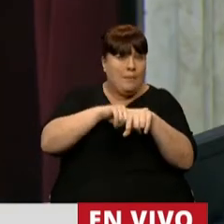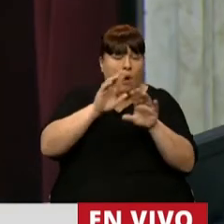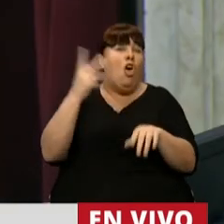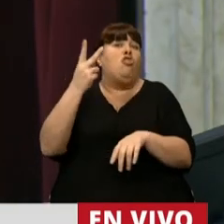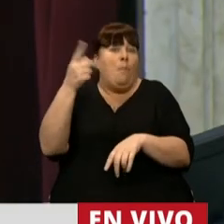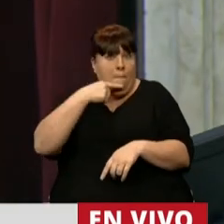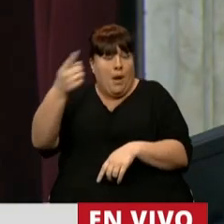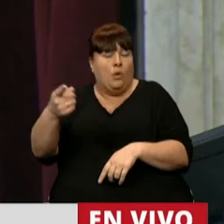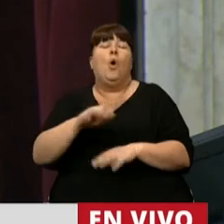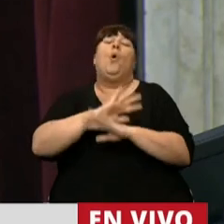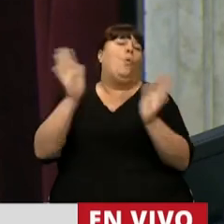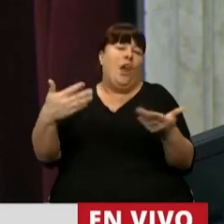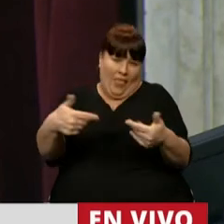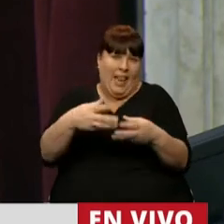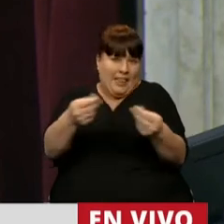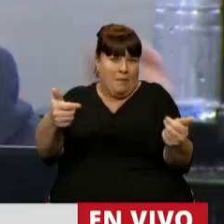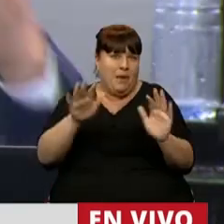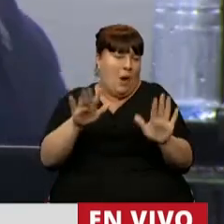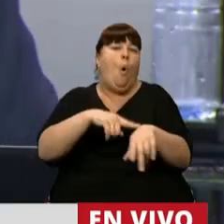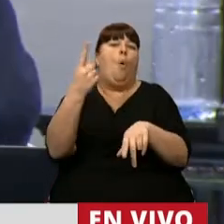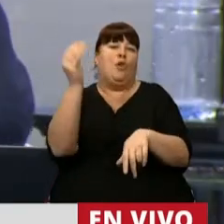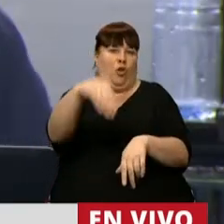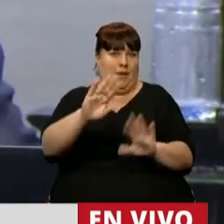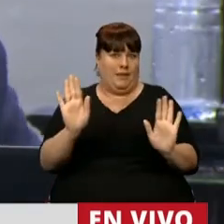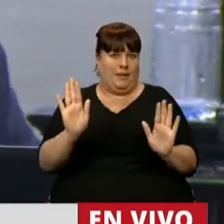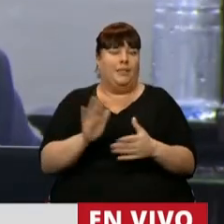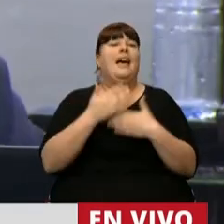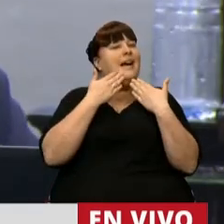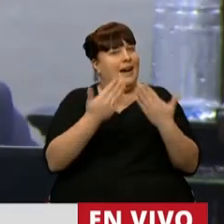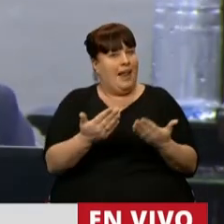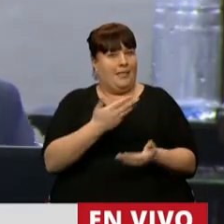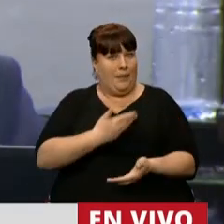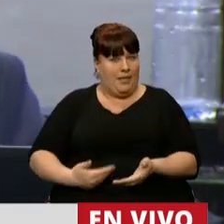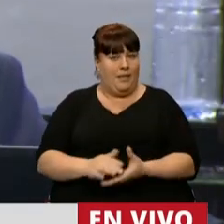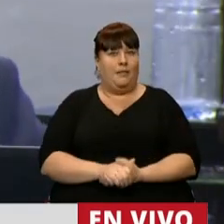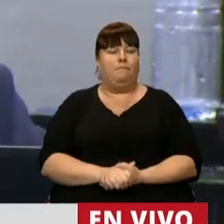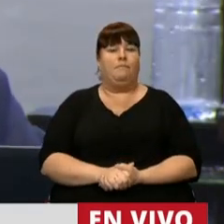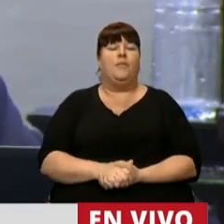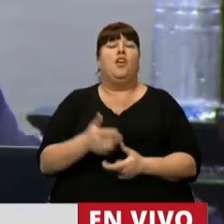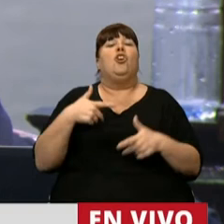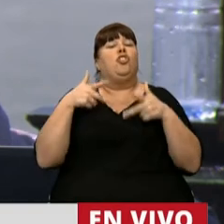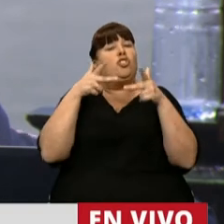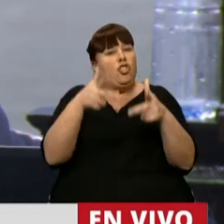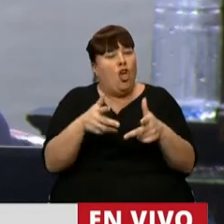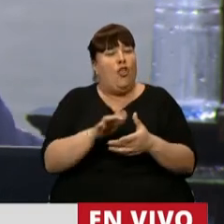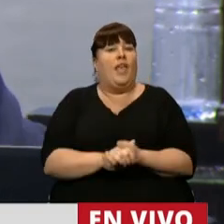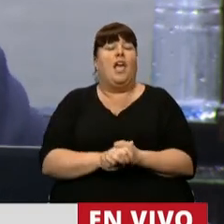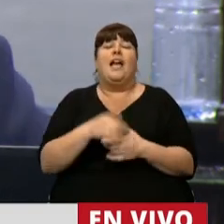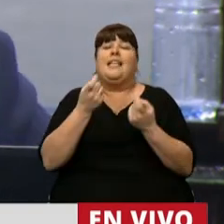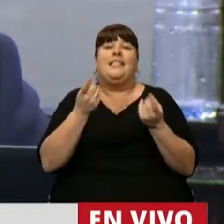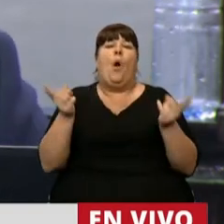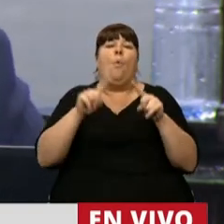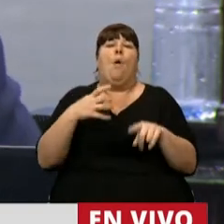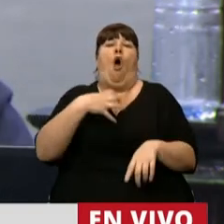habló, consúltelo. Bueno, diputado Redondé, por favor, tiene 1 minuto más. Gracias, señora presidenta. Lo que le digo, señora presidenta, es que urge recuperar